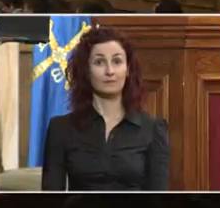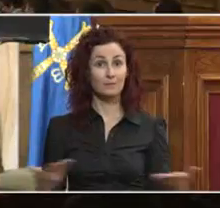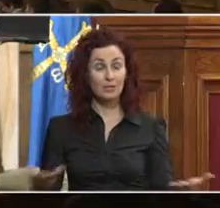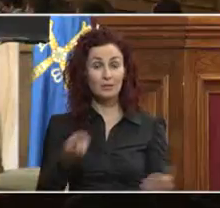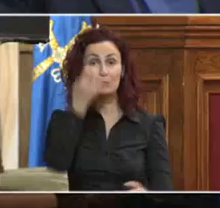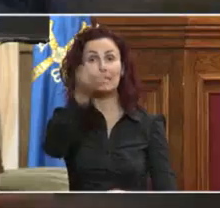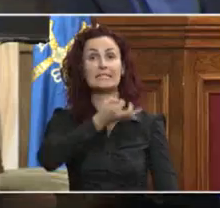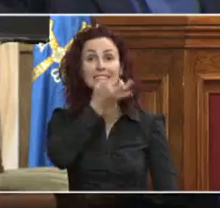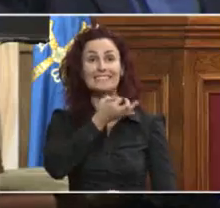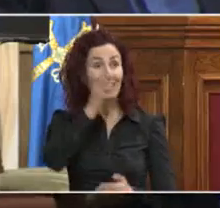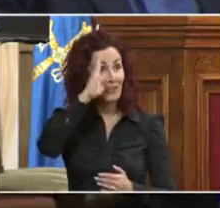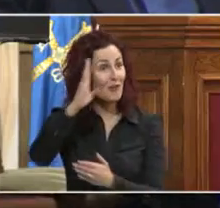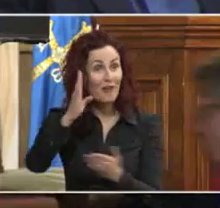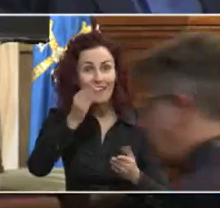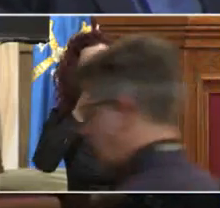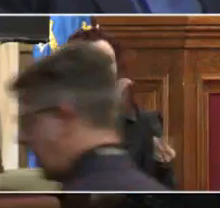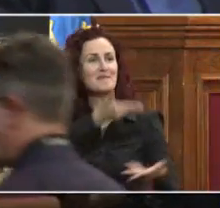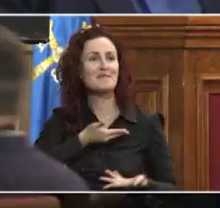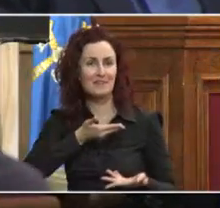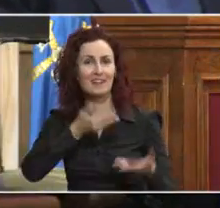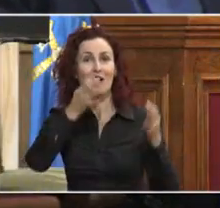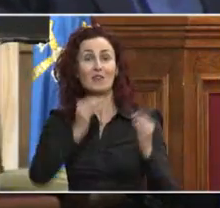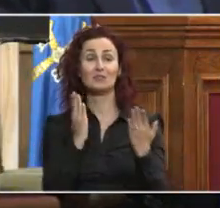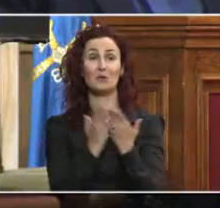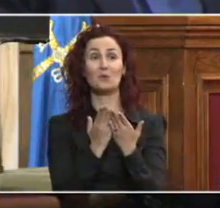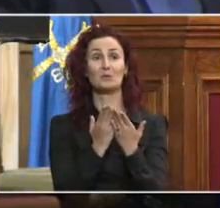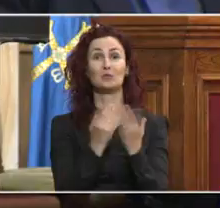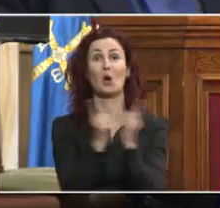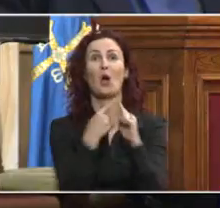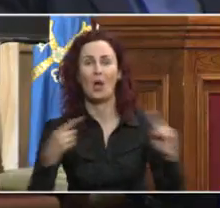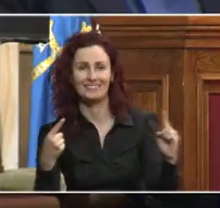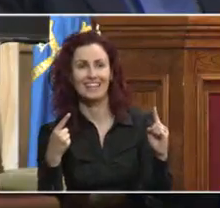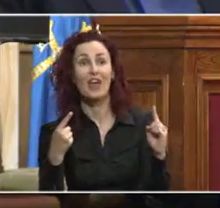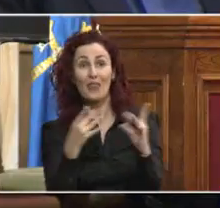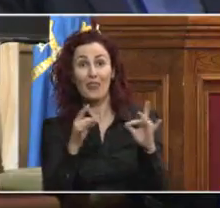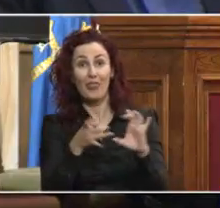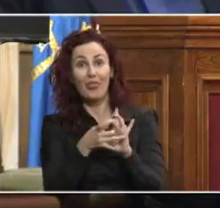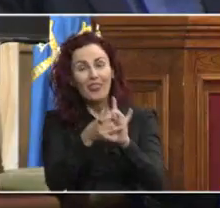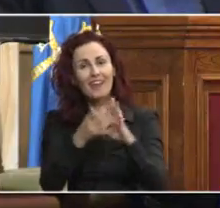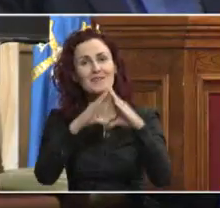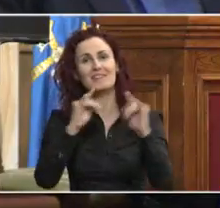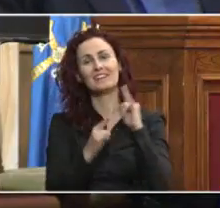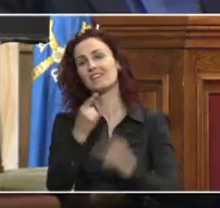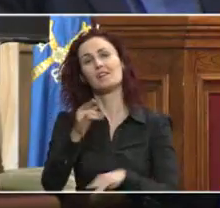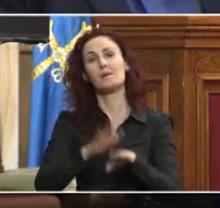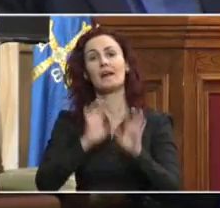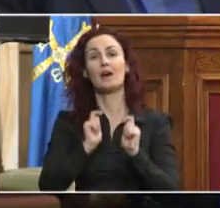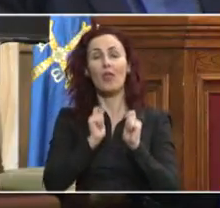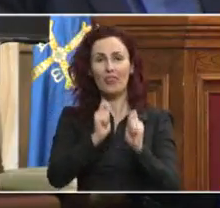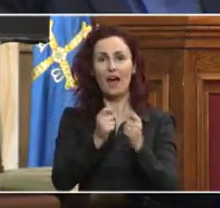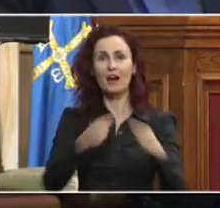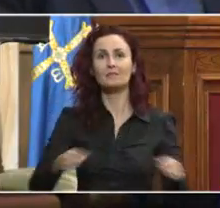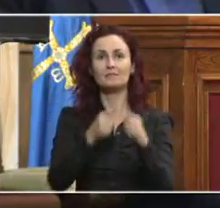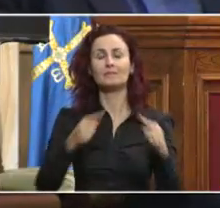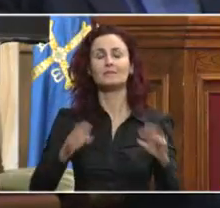Buenas tardes. Hola, buenas tardes y bienvenidos a este curso poco extenso de extensión universitaria dedicado al insigne compositor